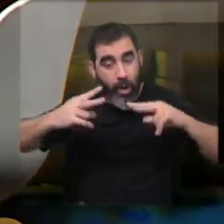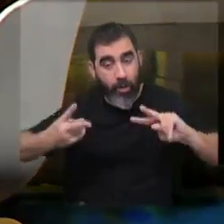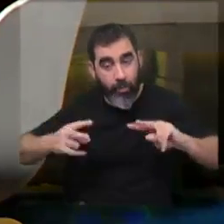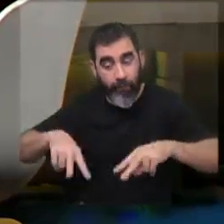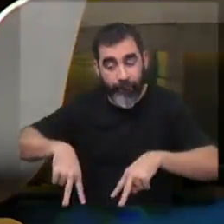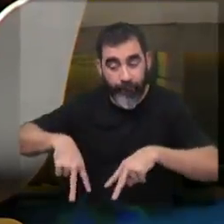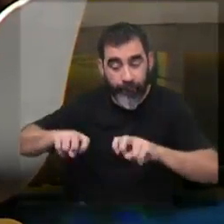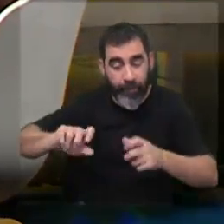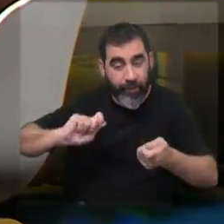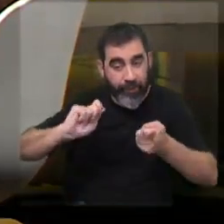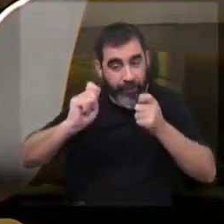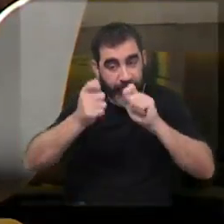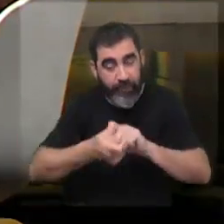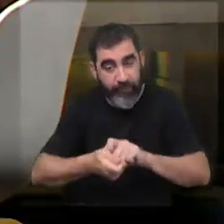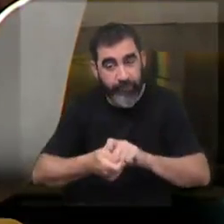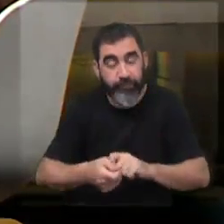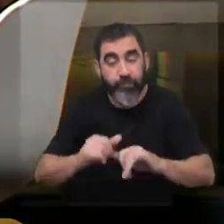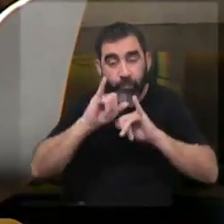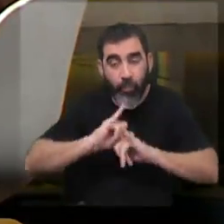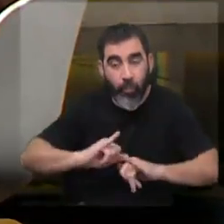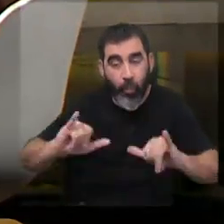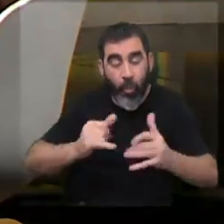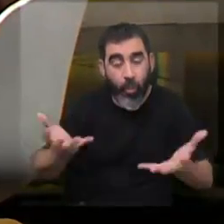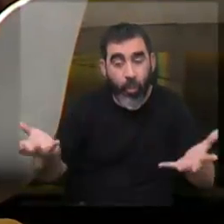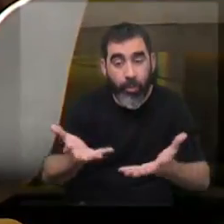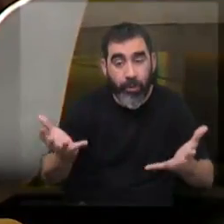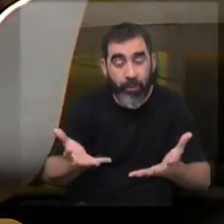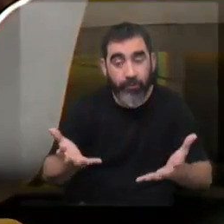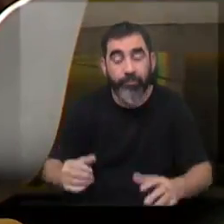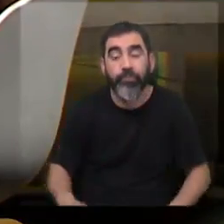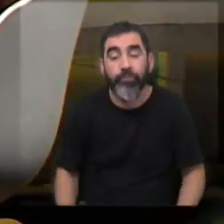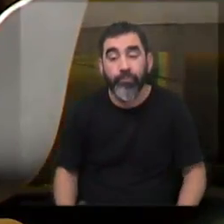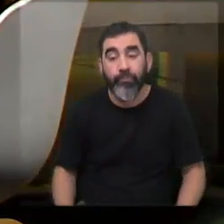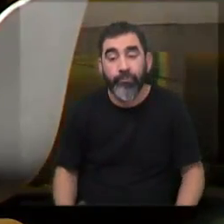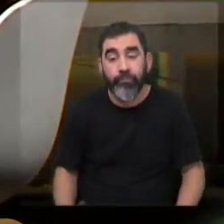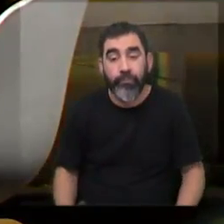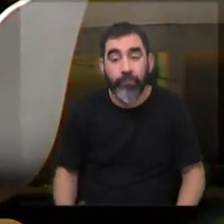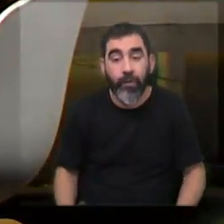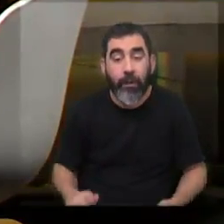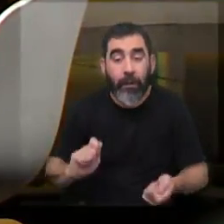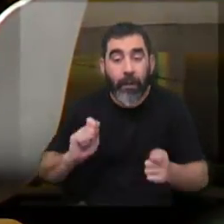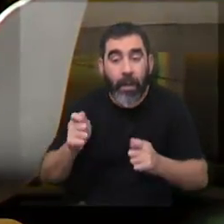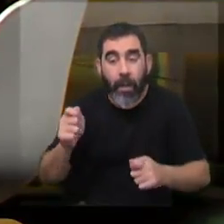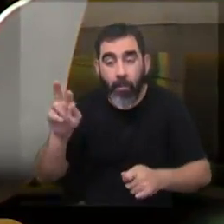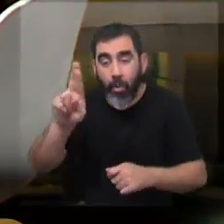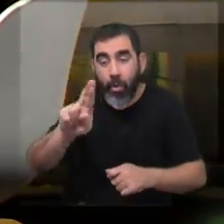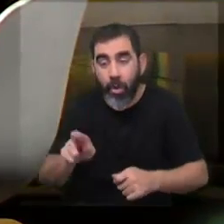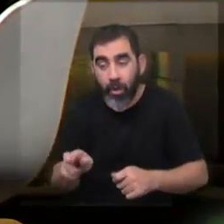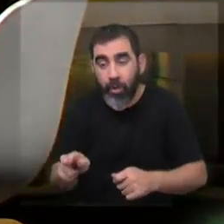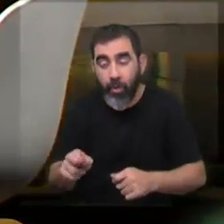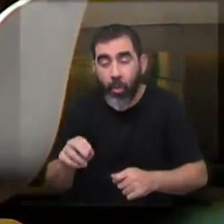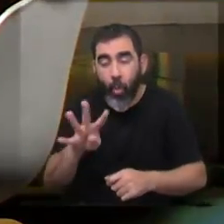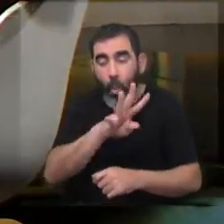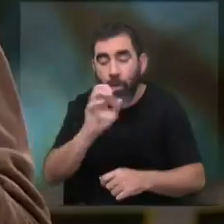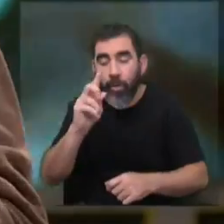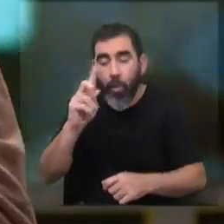poco esos cambios. Lo que está publicado hasta ahora, trabajamos con una especie, indicaría que esos cambios de dirección son tan recientes como 400.000